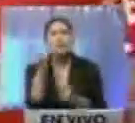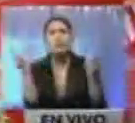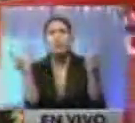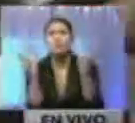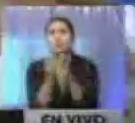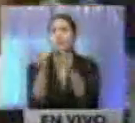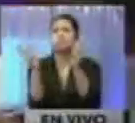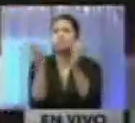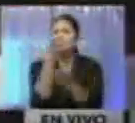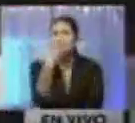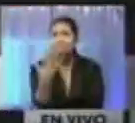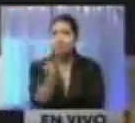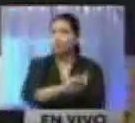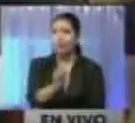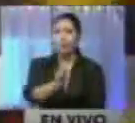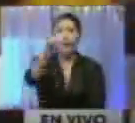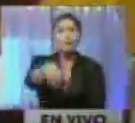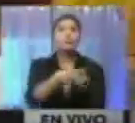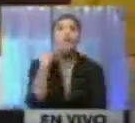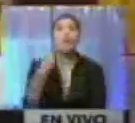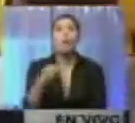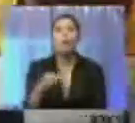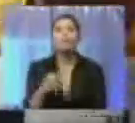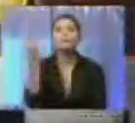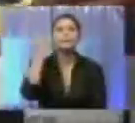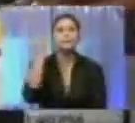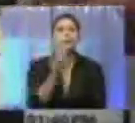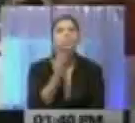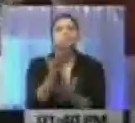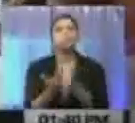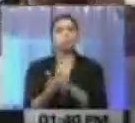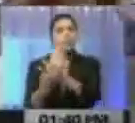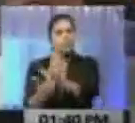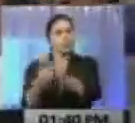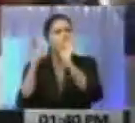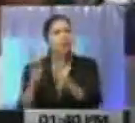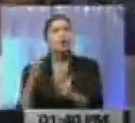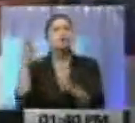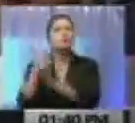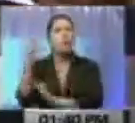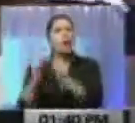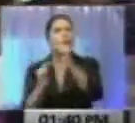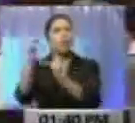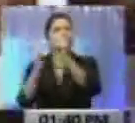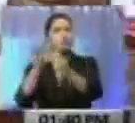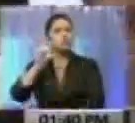lo que acá se encuentra. Estos jóvenes han venido a plantear precisamente en torno a la construcción